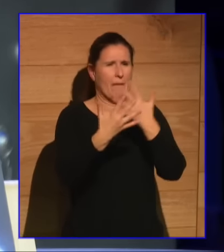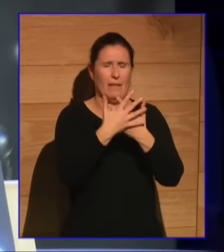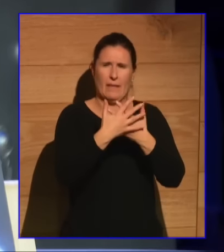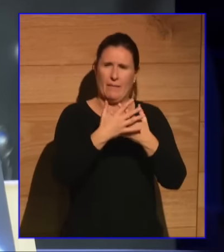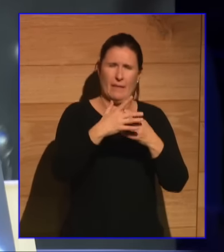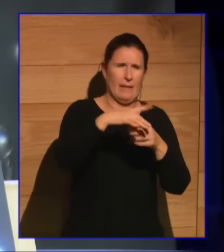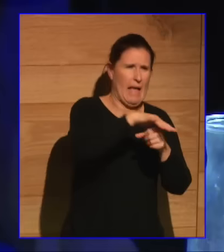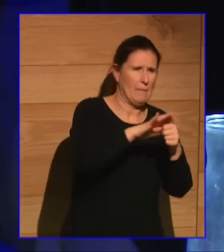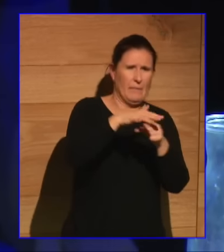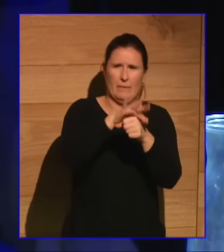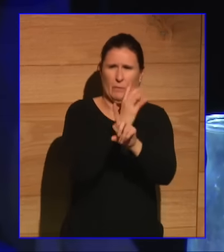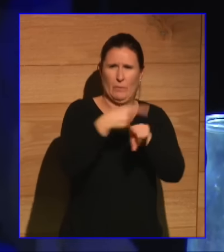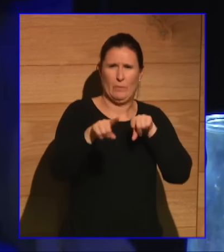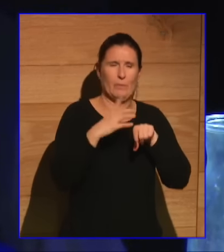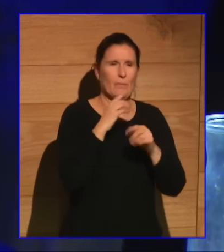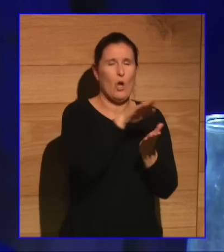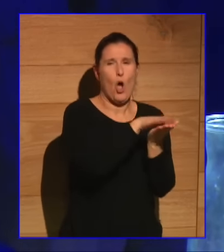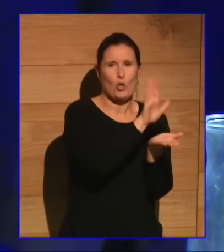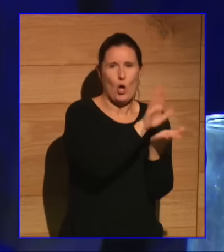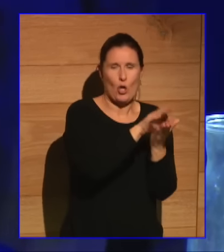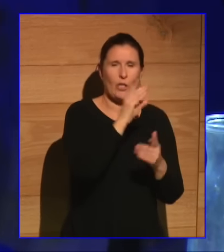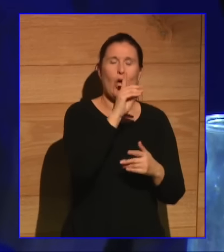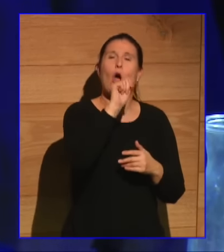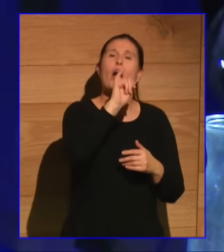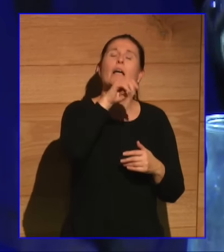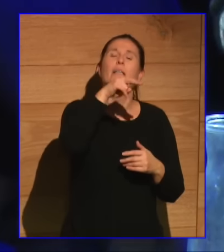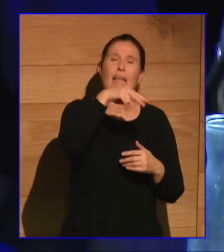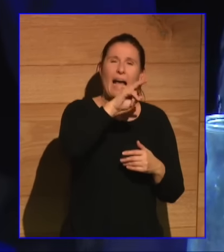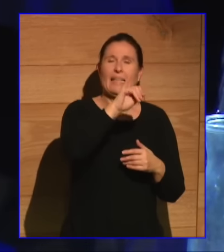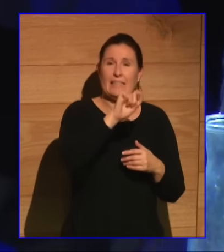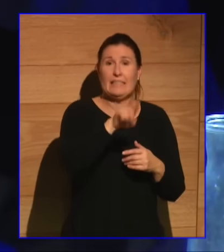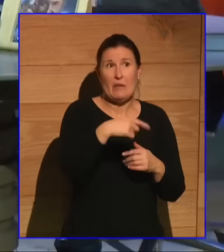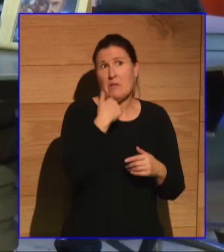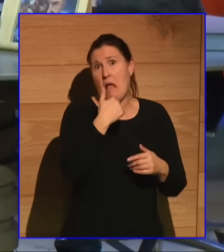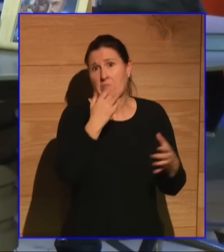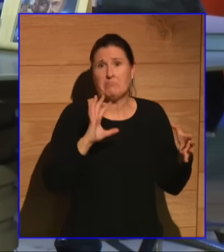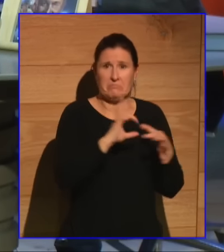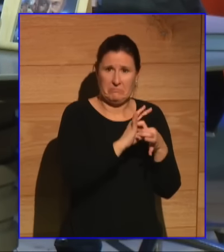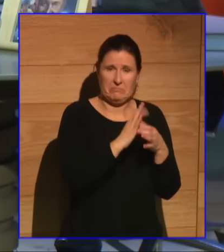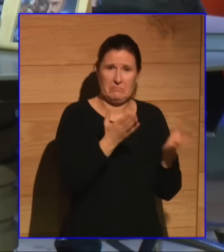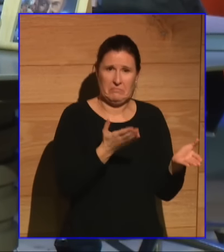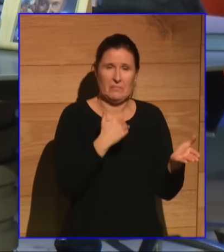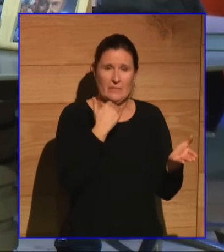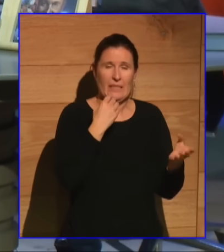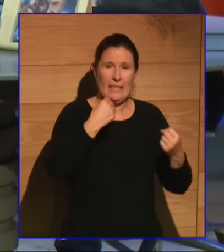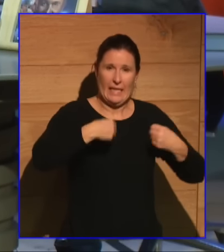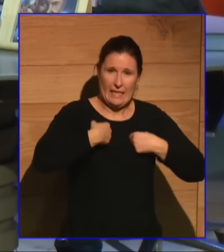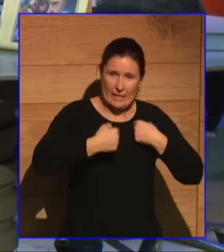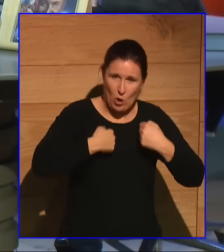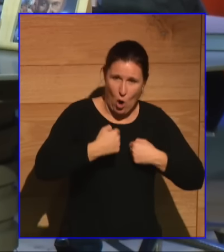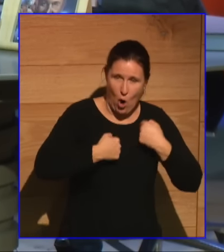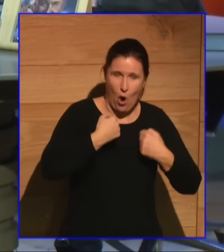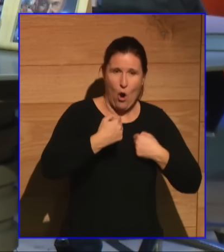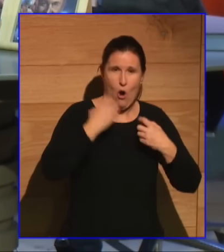sucede. Cocodrilo Dandy. Bueno, pues hay algo de eso. Claro. Y King Kong, claro que tiene algo de eso. Aquí no se